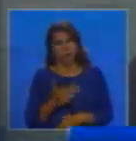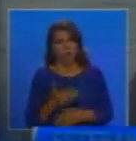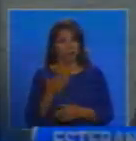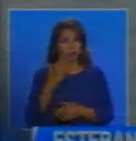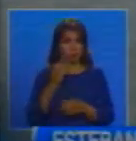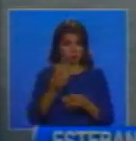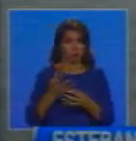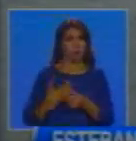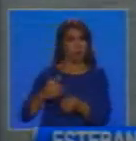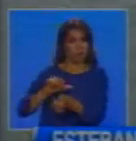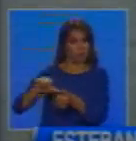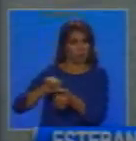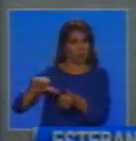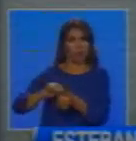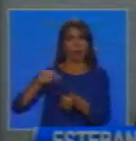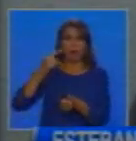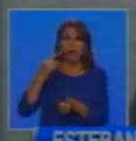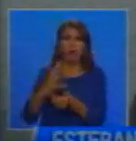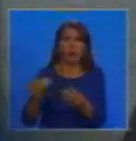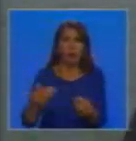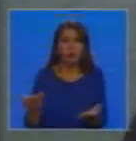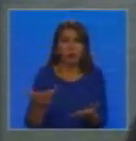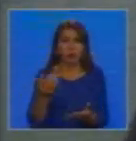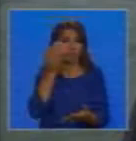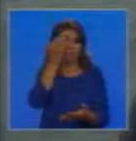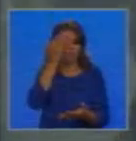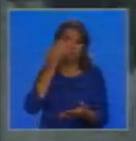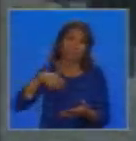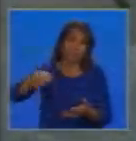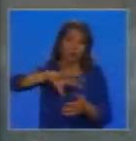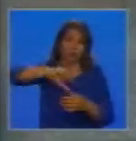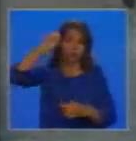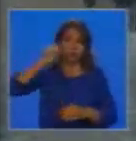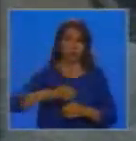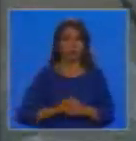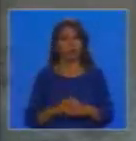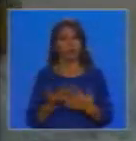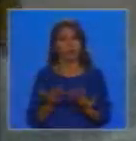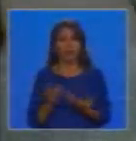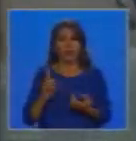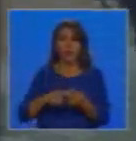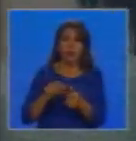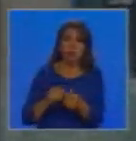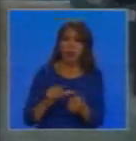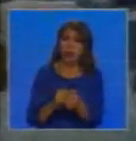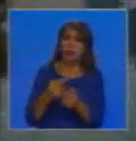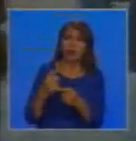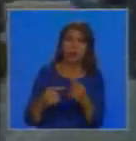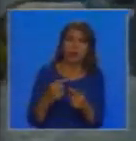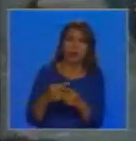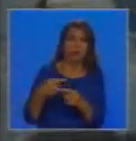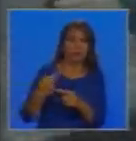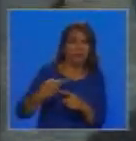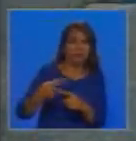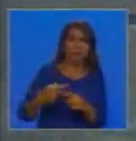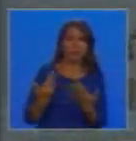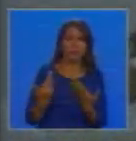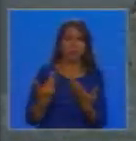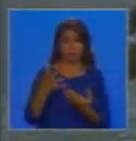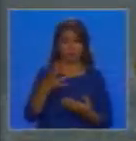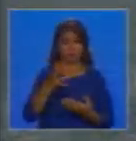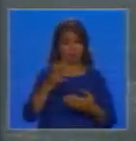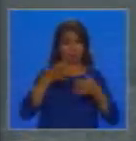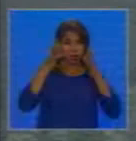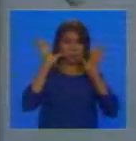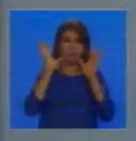hermanos se la han llevado a los piratas. Él es Dani Panchana, quien hasta el sol de hoy ha vuelto a ver a sus hermanos, quienes desaparecieron el pasado 17